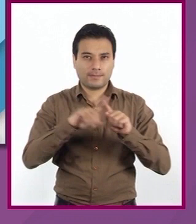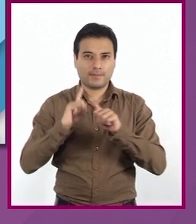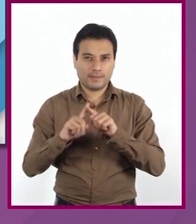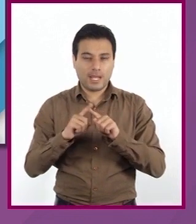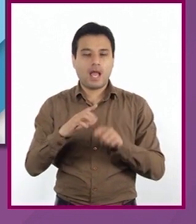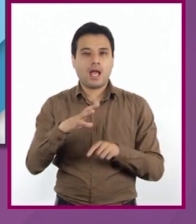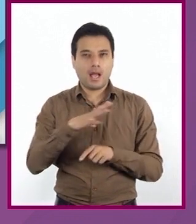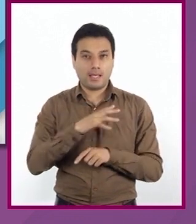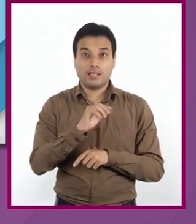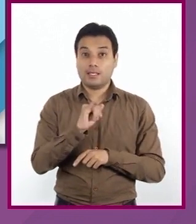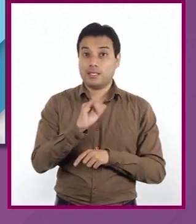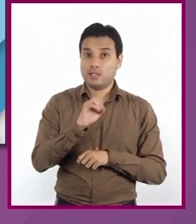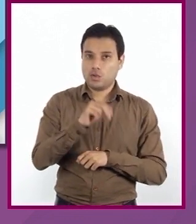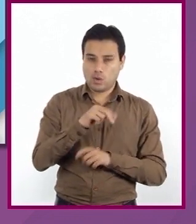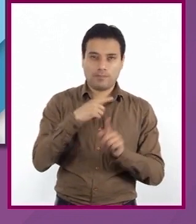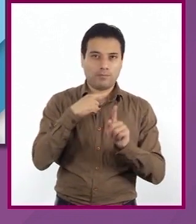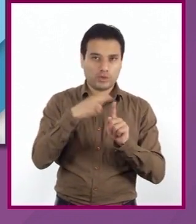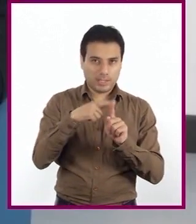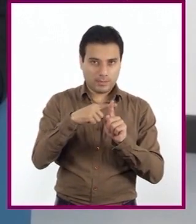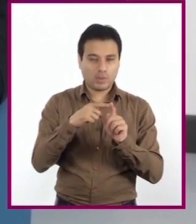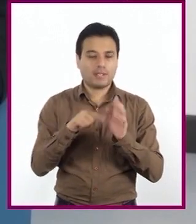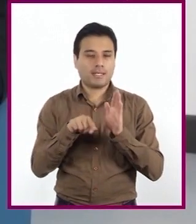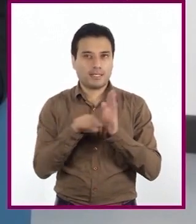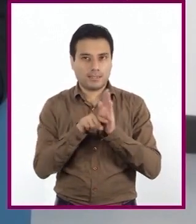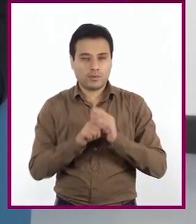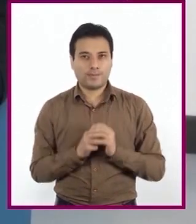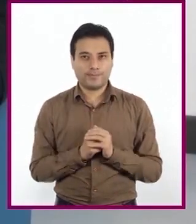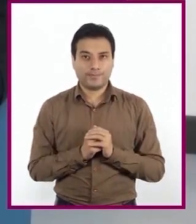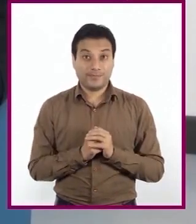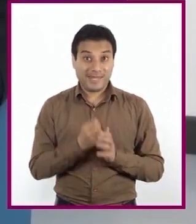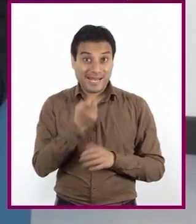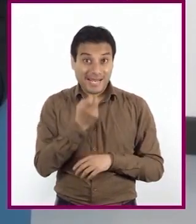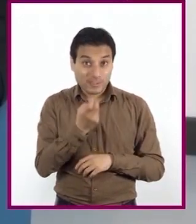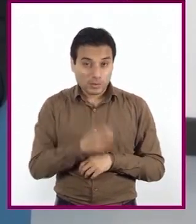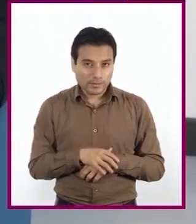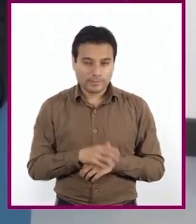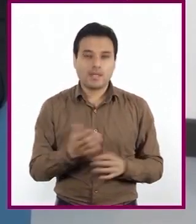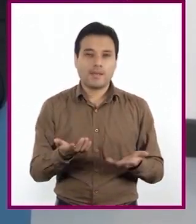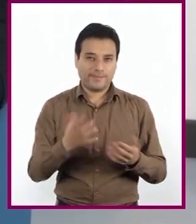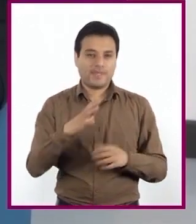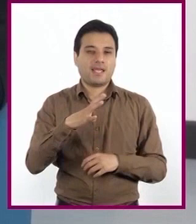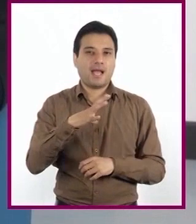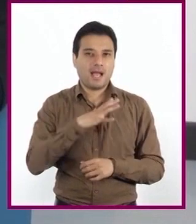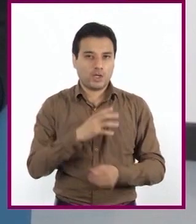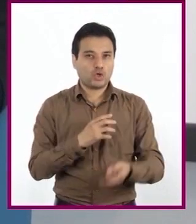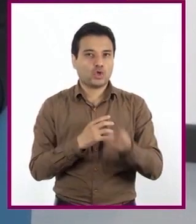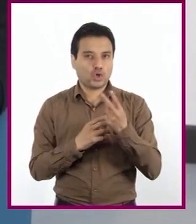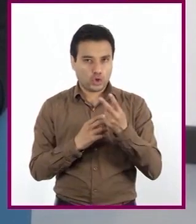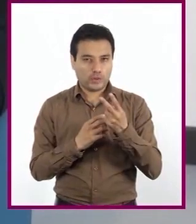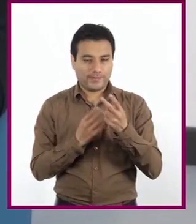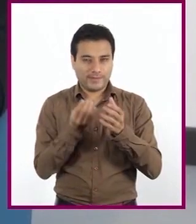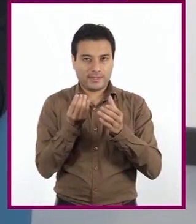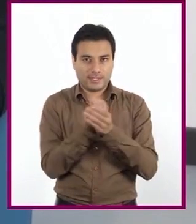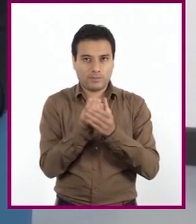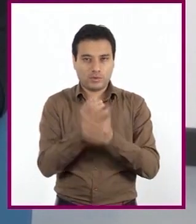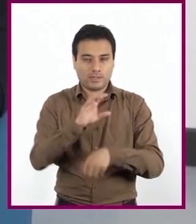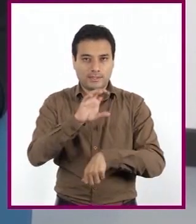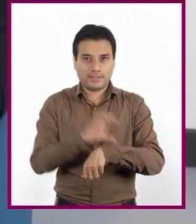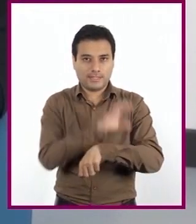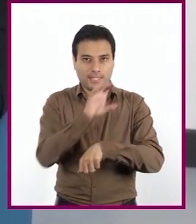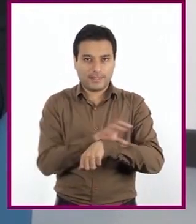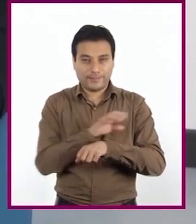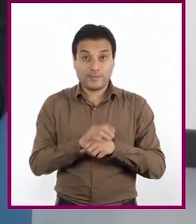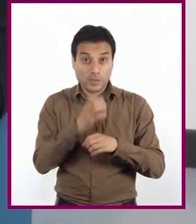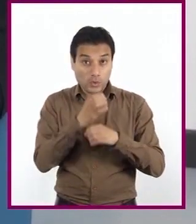iones positivos y negativos. De aquí se desprende la existencia de dos tipos de cargas. Los cuerpos con